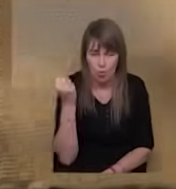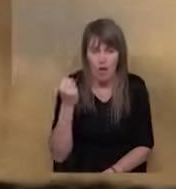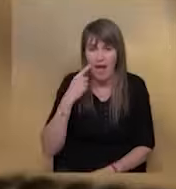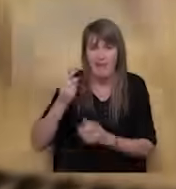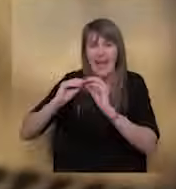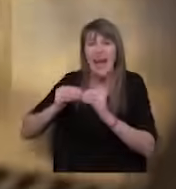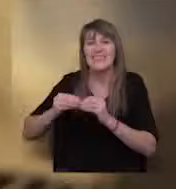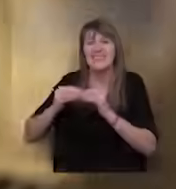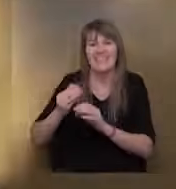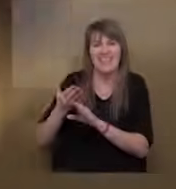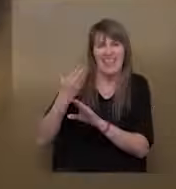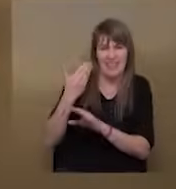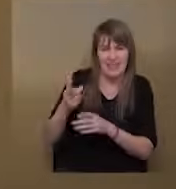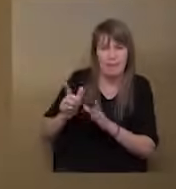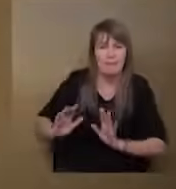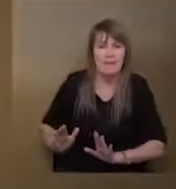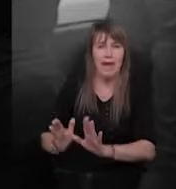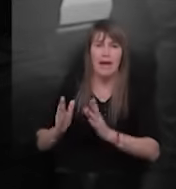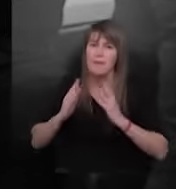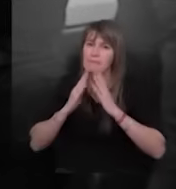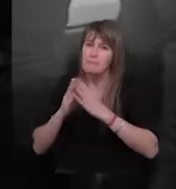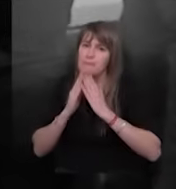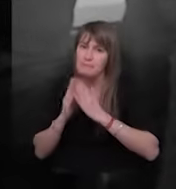antecedentes y preparaban el interrogatorio.